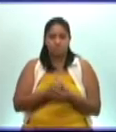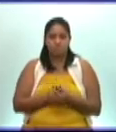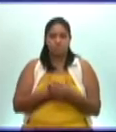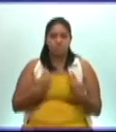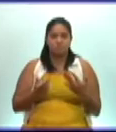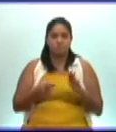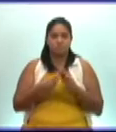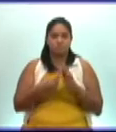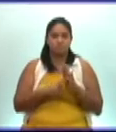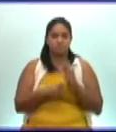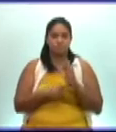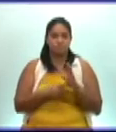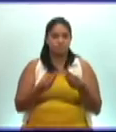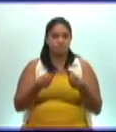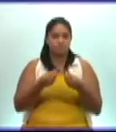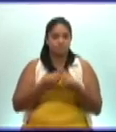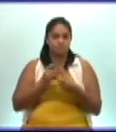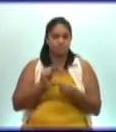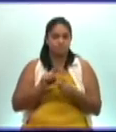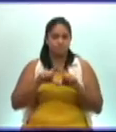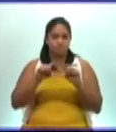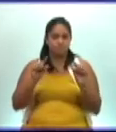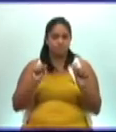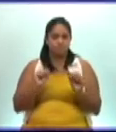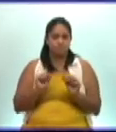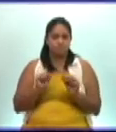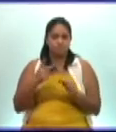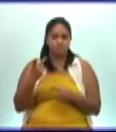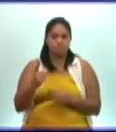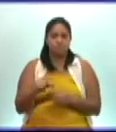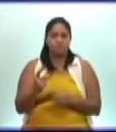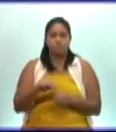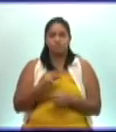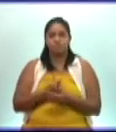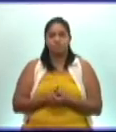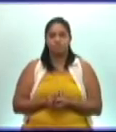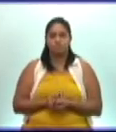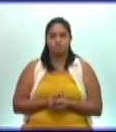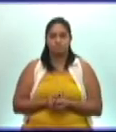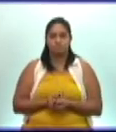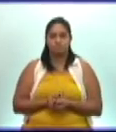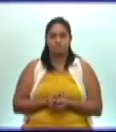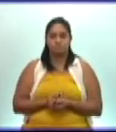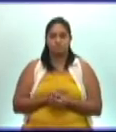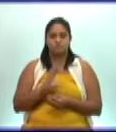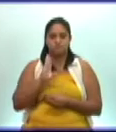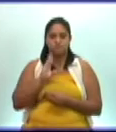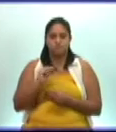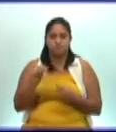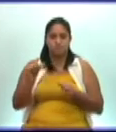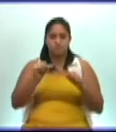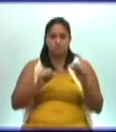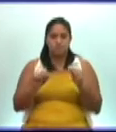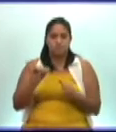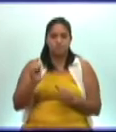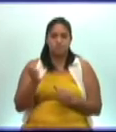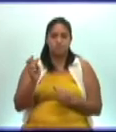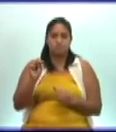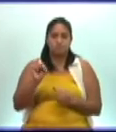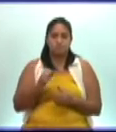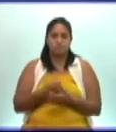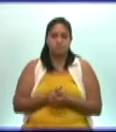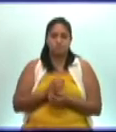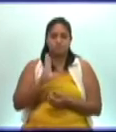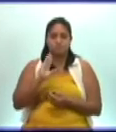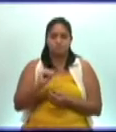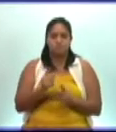elementos aporta el texto del ejercicio? Habla del experimento de Young, que ya lo discutimos. Dice que